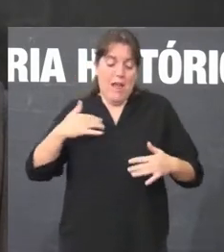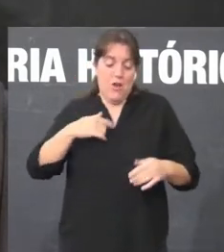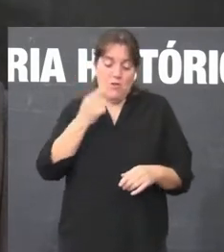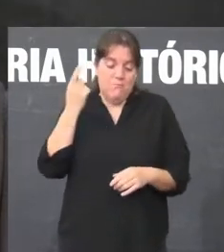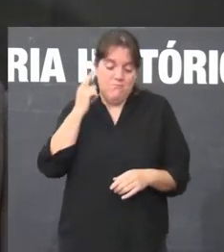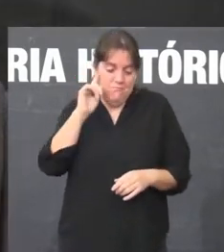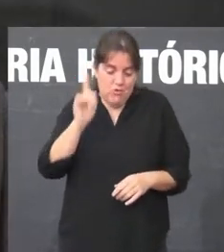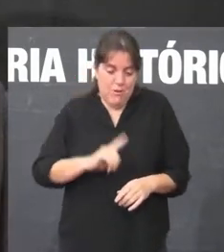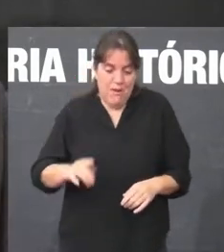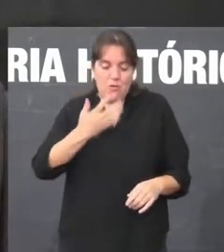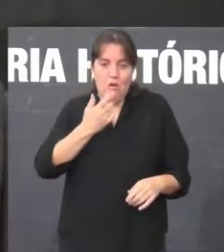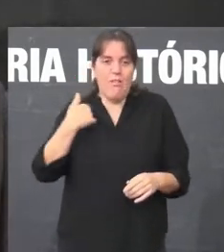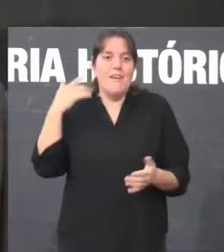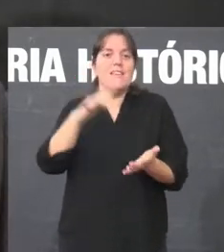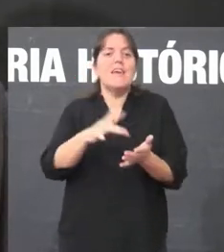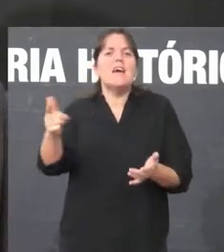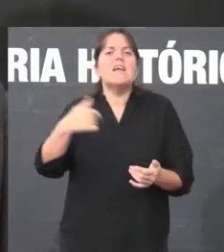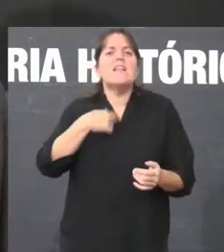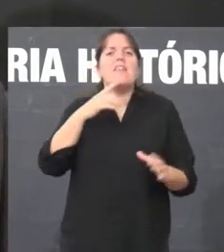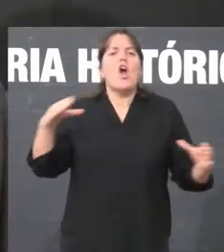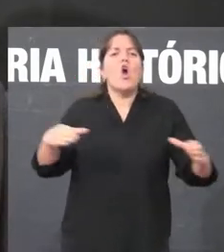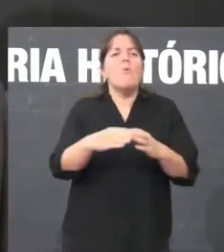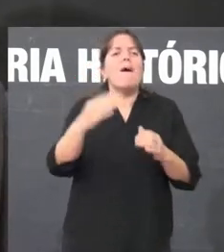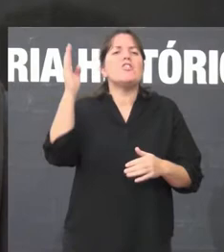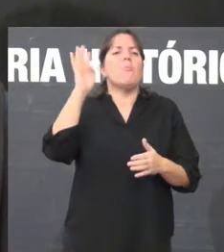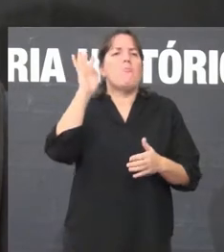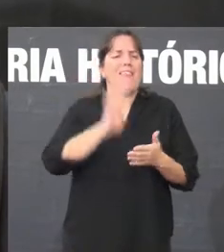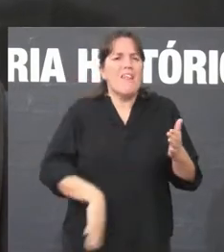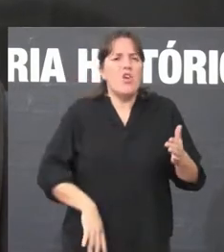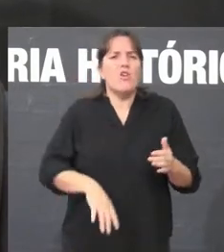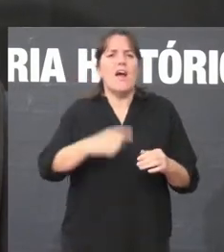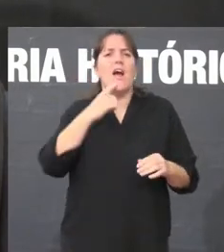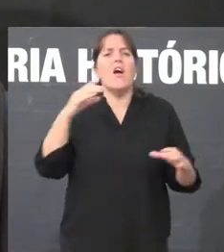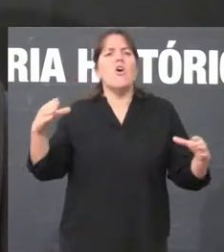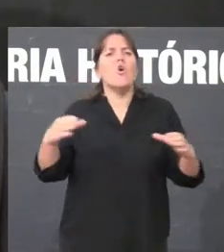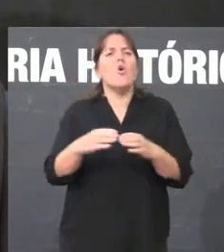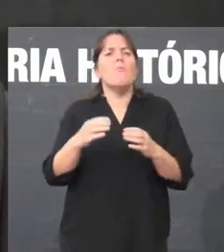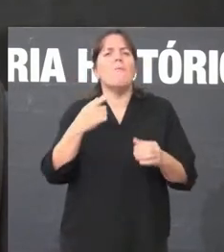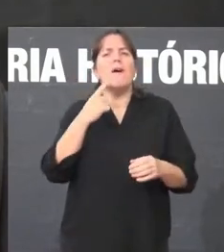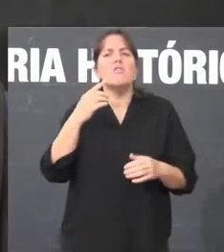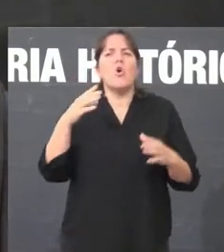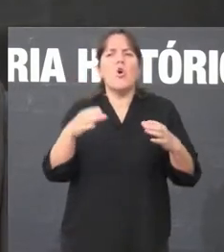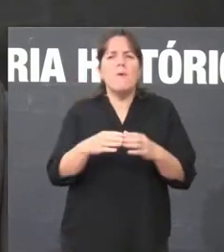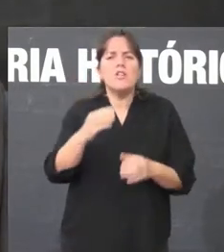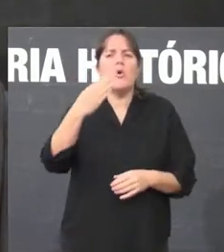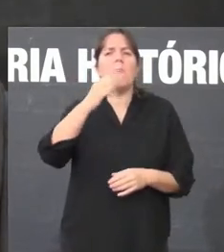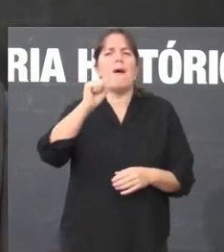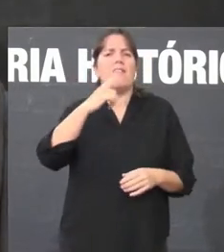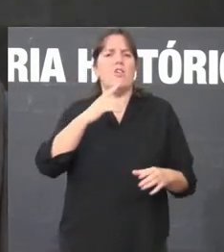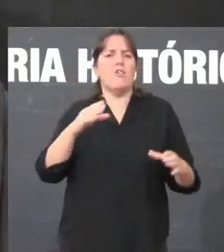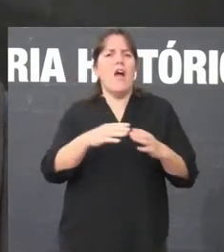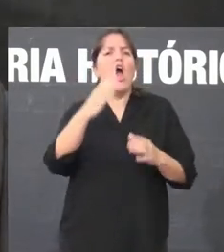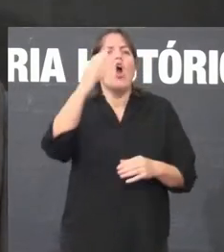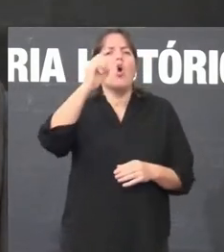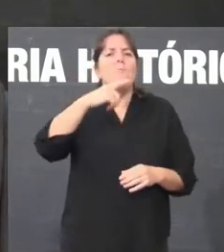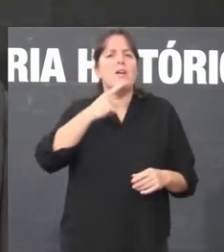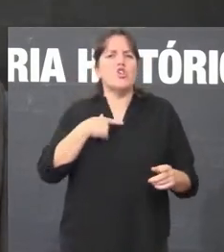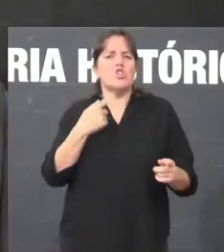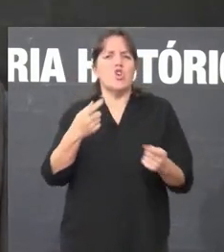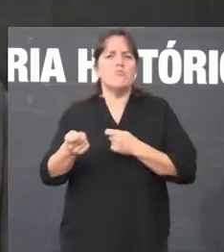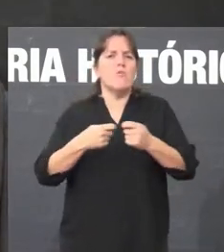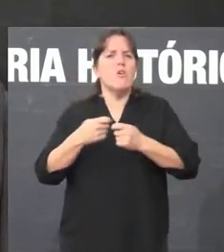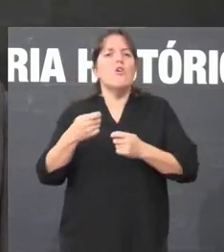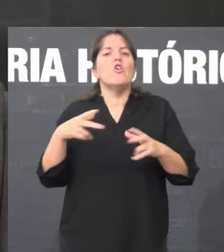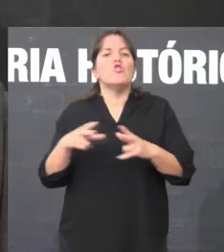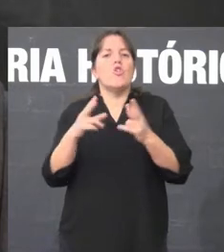día, e foi Comando Barcelona, Comando Barcelona, Comando Barcelona, eses son os seus socios, vostedes